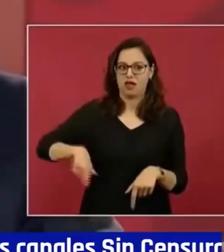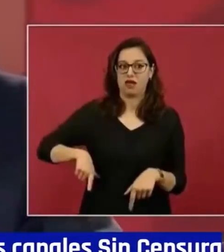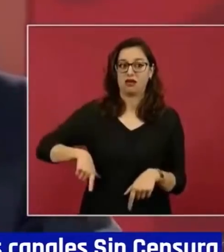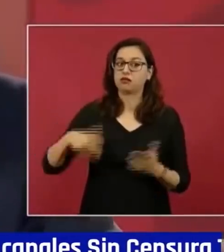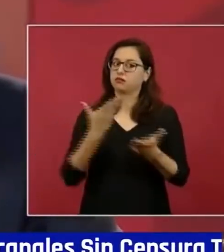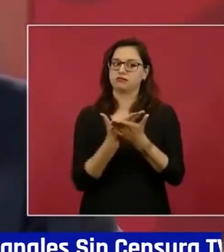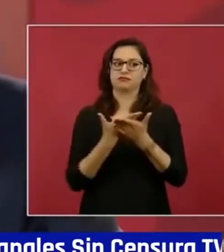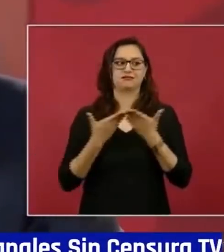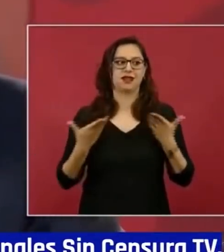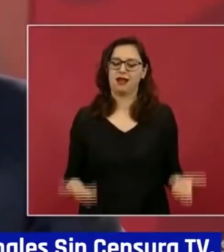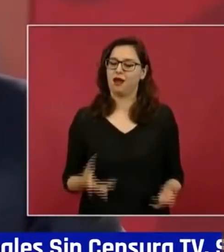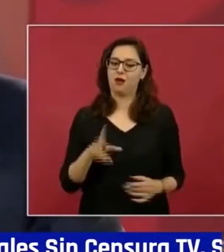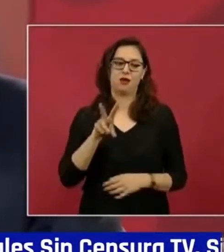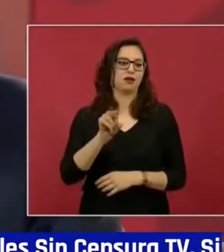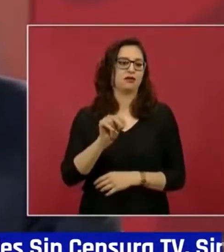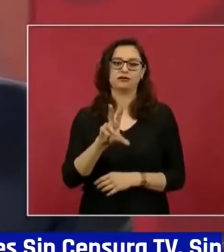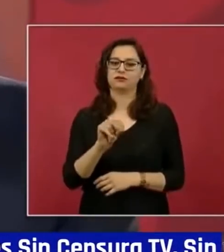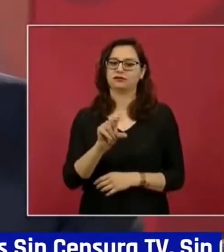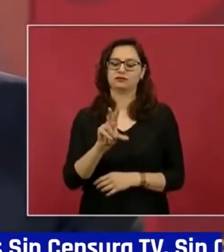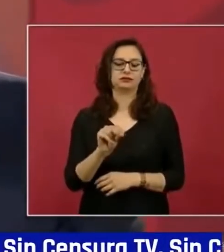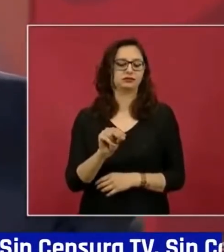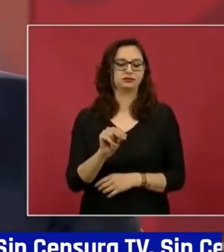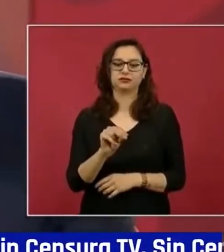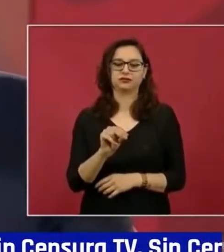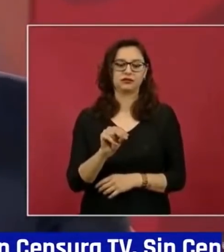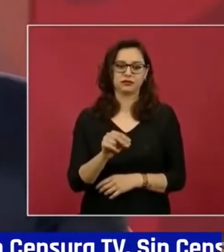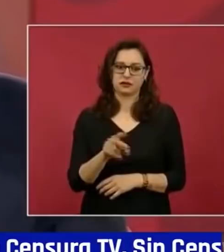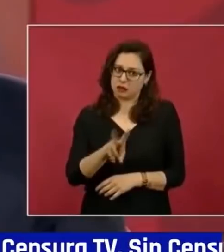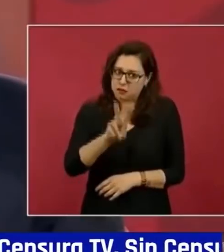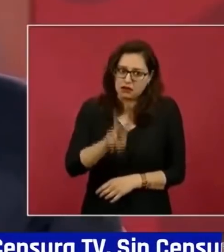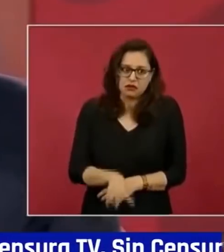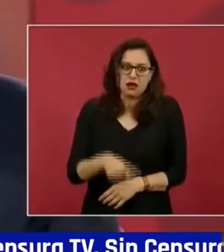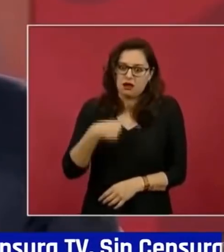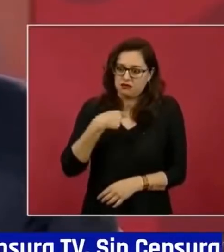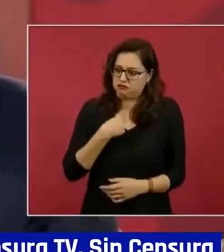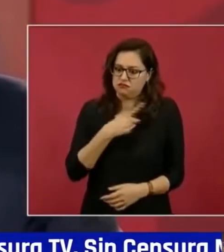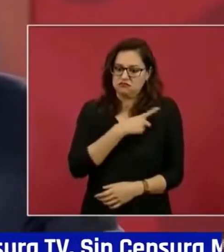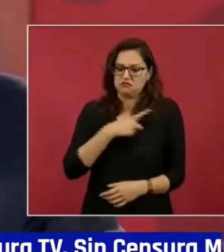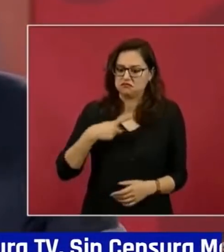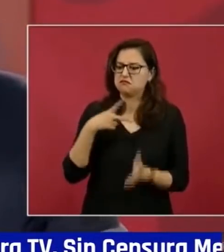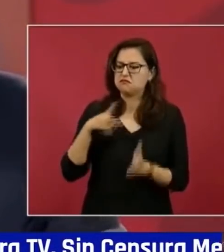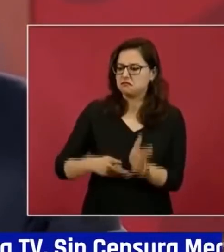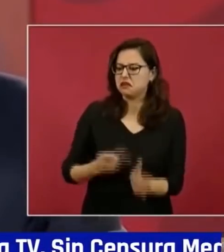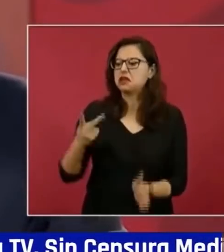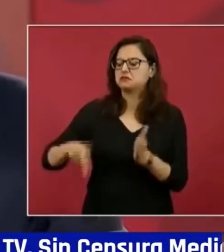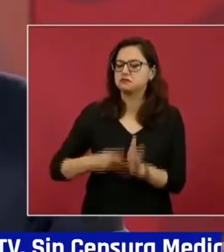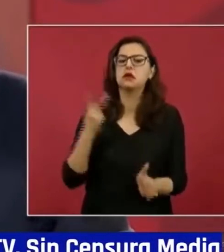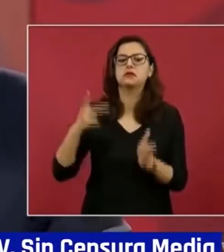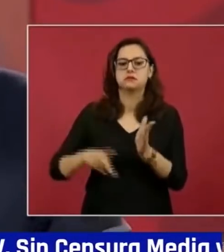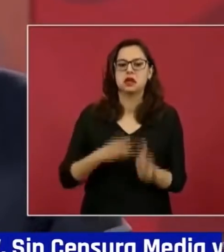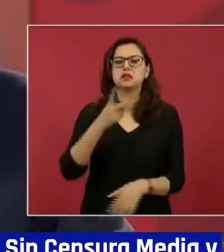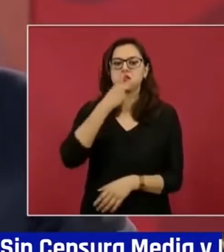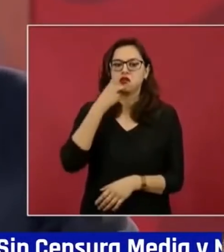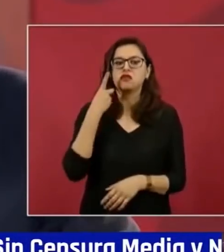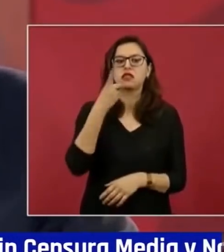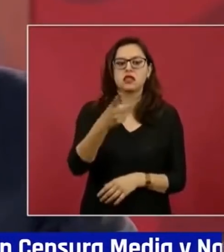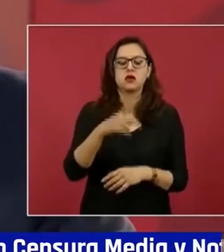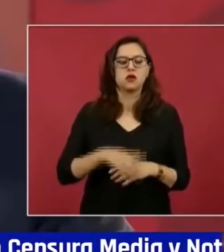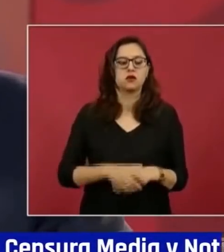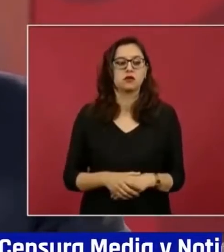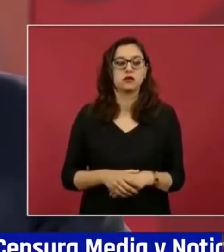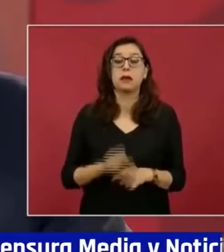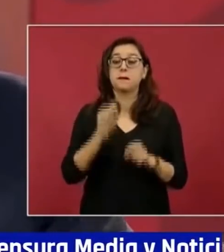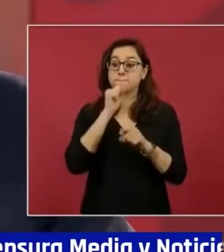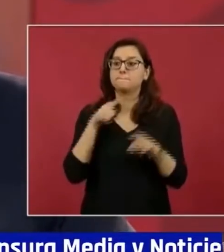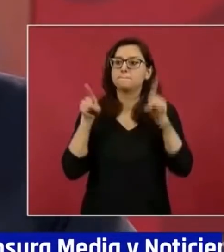la consulta de juicios presidentes fue el INE, y parece que la mayor zancadilla, el mayor